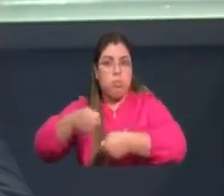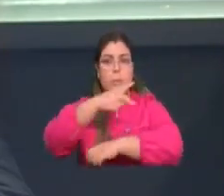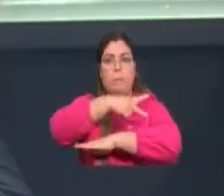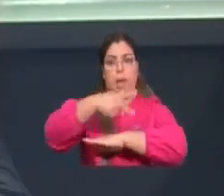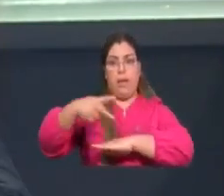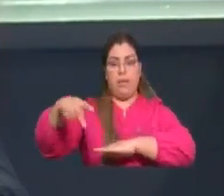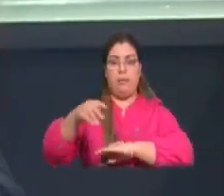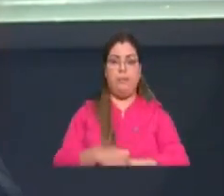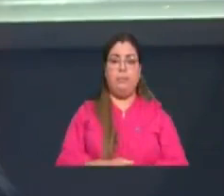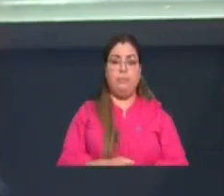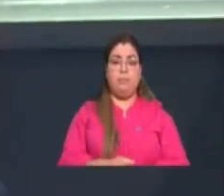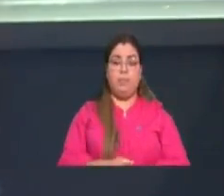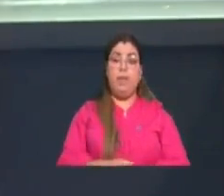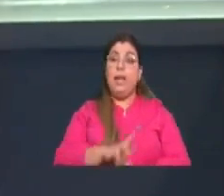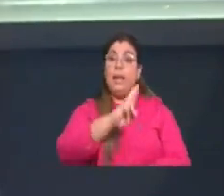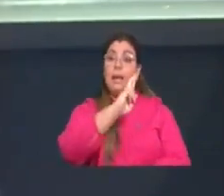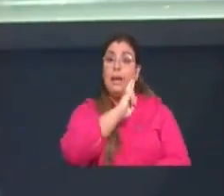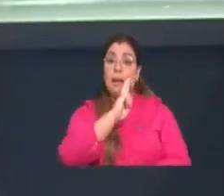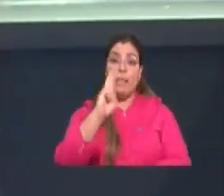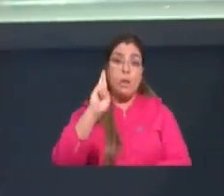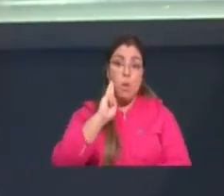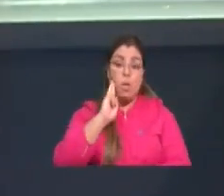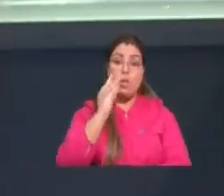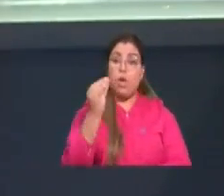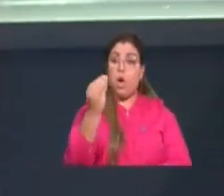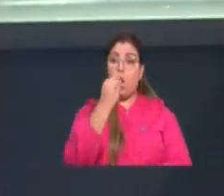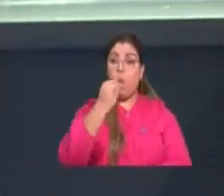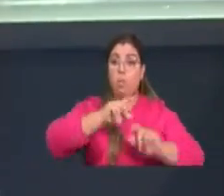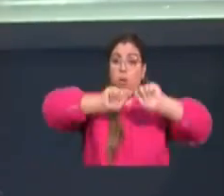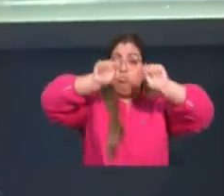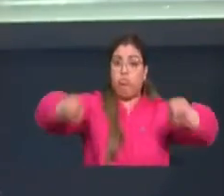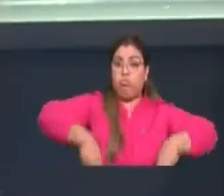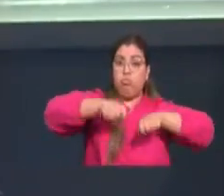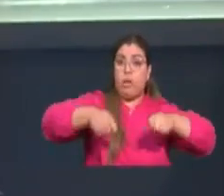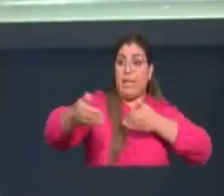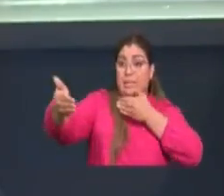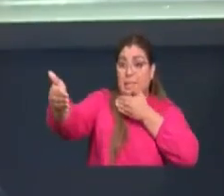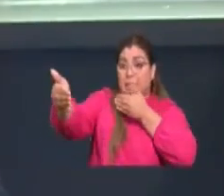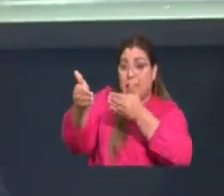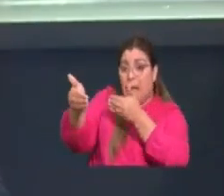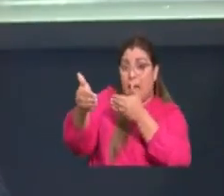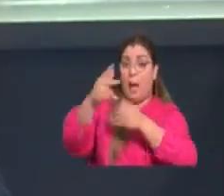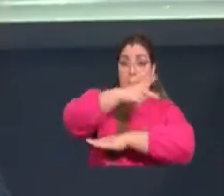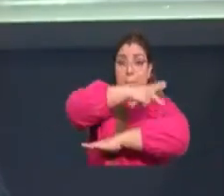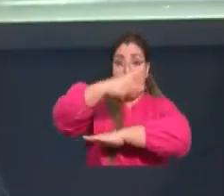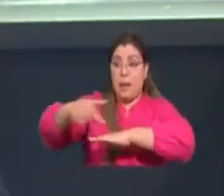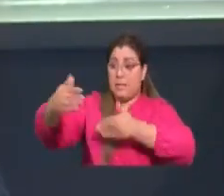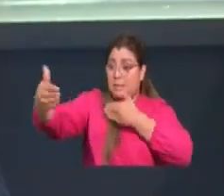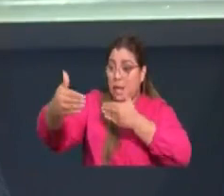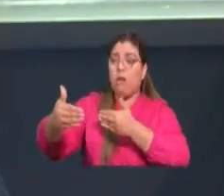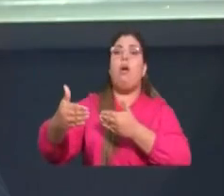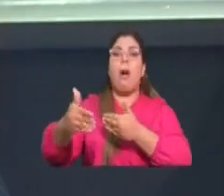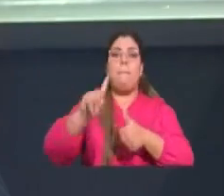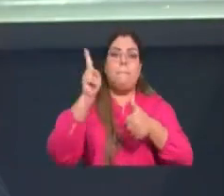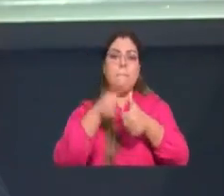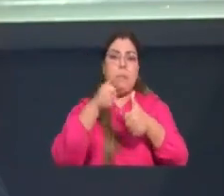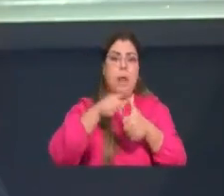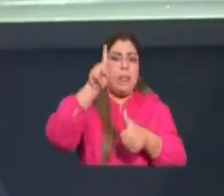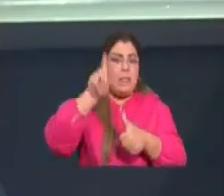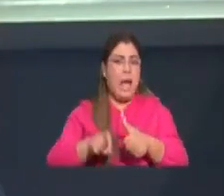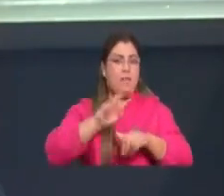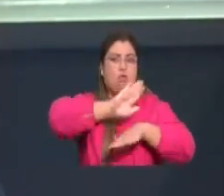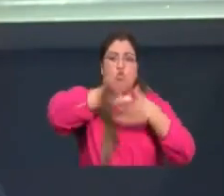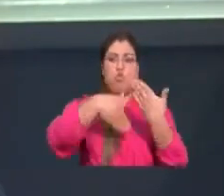ahí tenía un temita, pero ya se lo vaticinaron. Se lo tiraron antes, porque lo de la playa sí, pero el tema de toque de queda todavía no